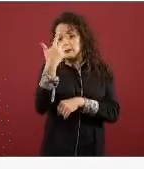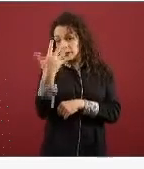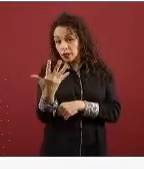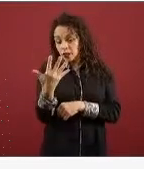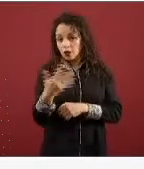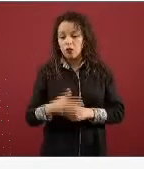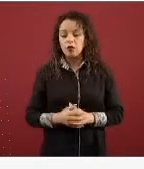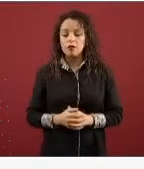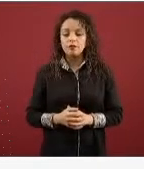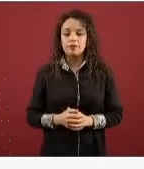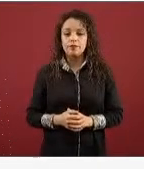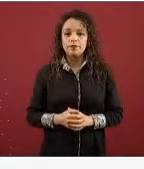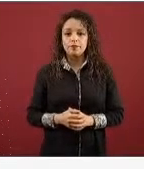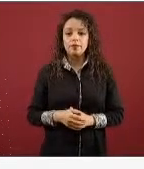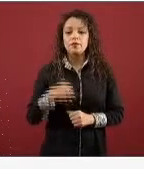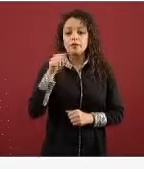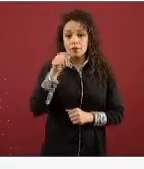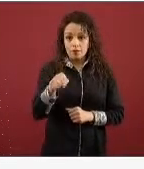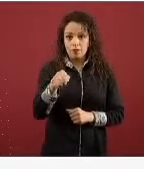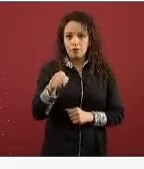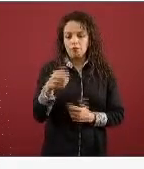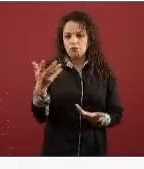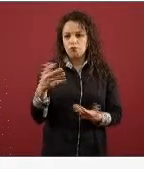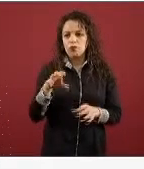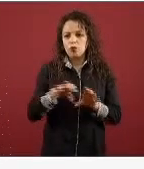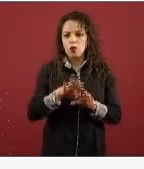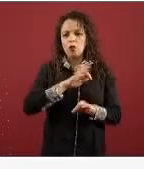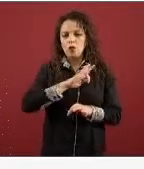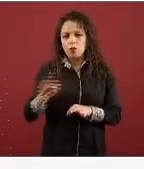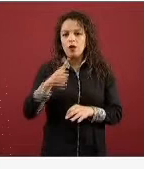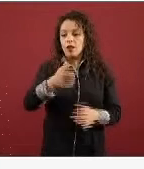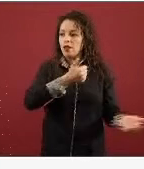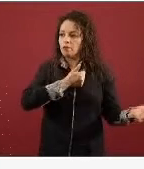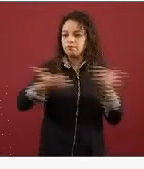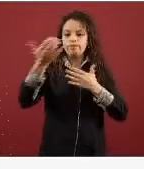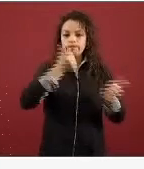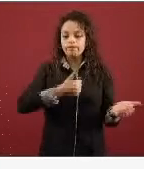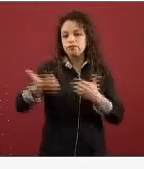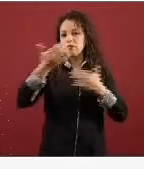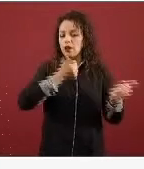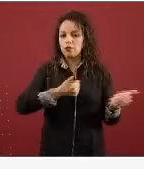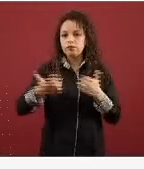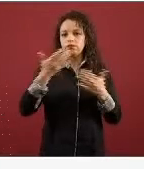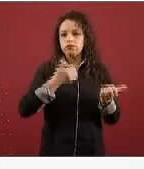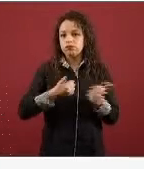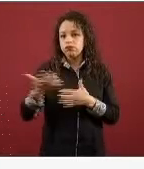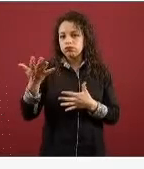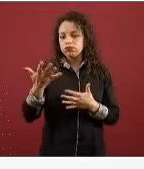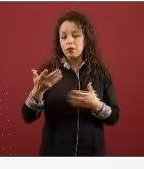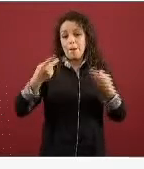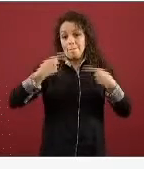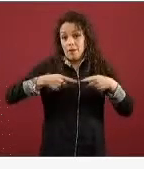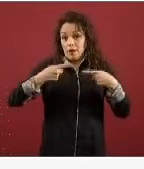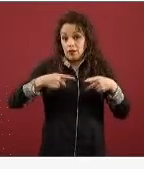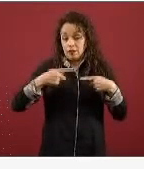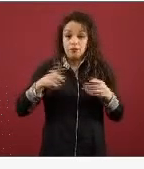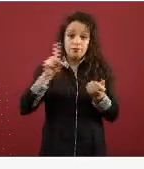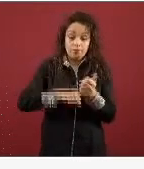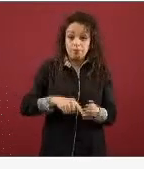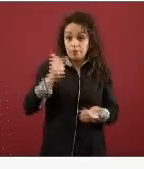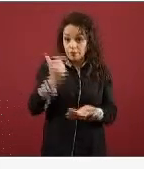que tienen la capacidad de transportar algún paciente en estado